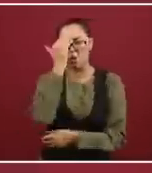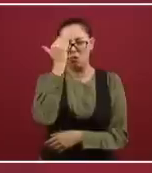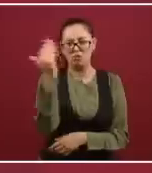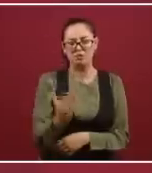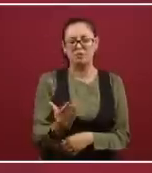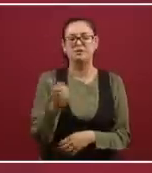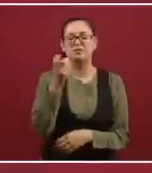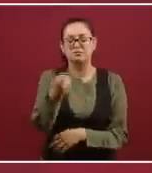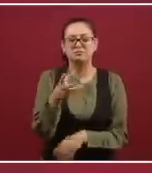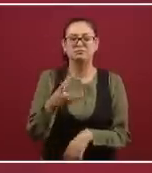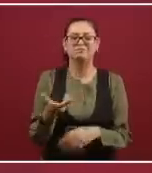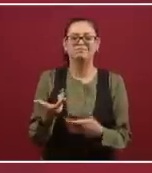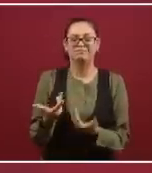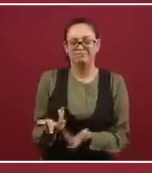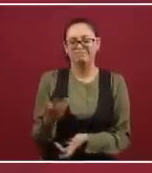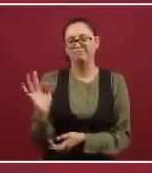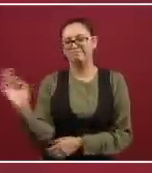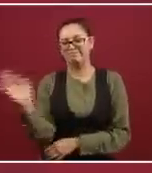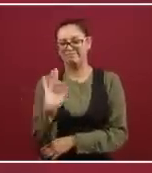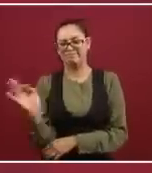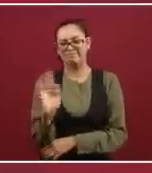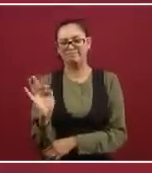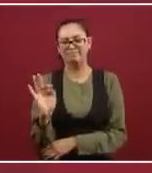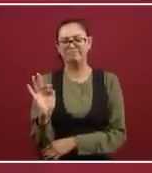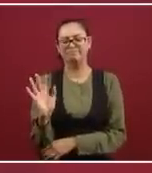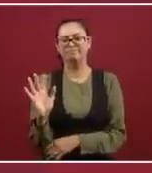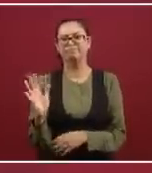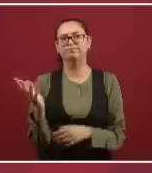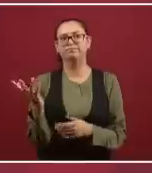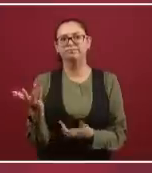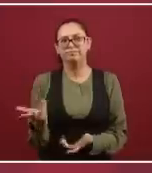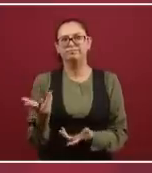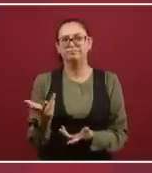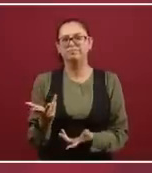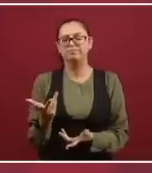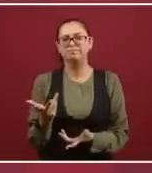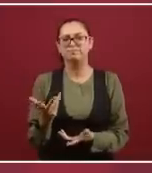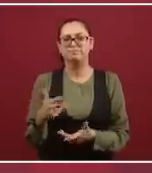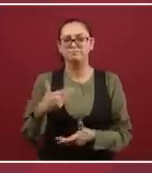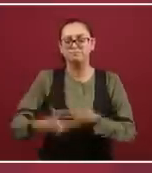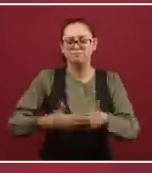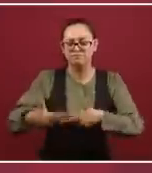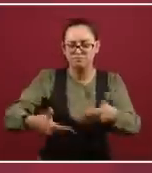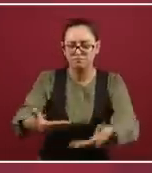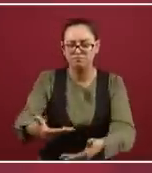Podría decirle que vamos avanzando muy bien